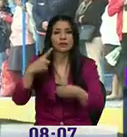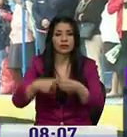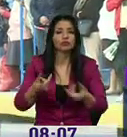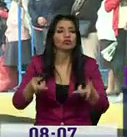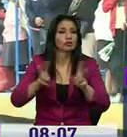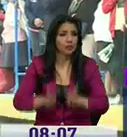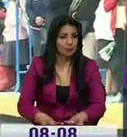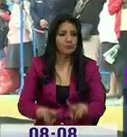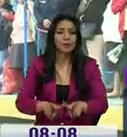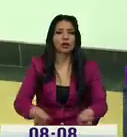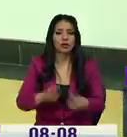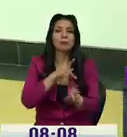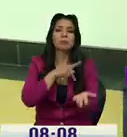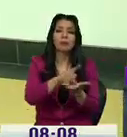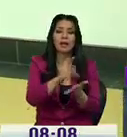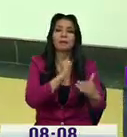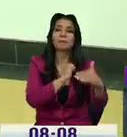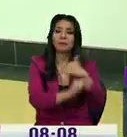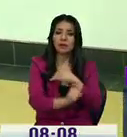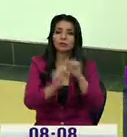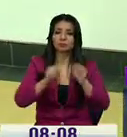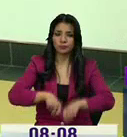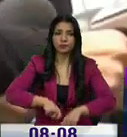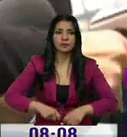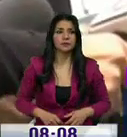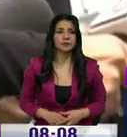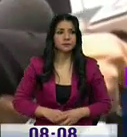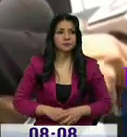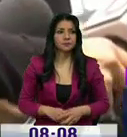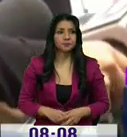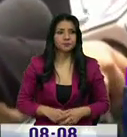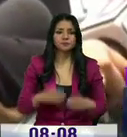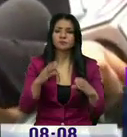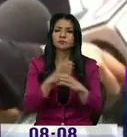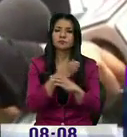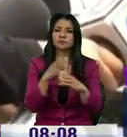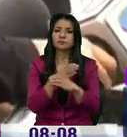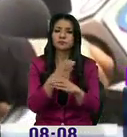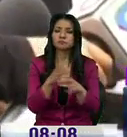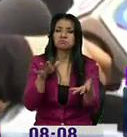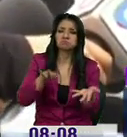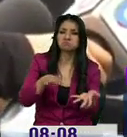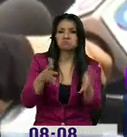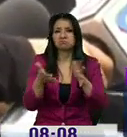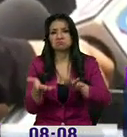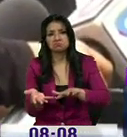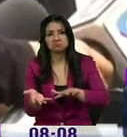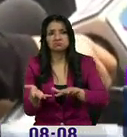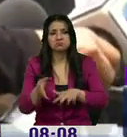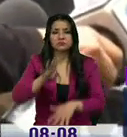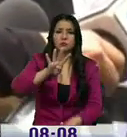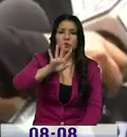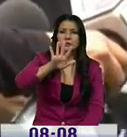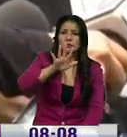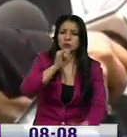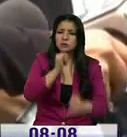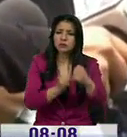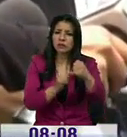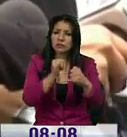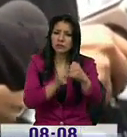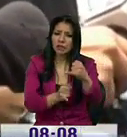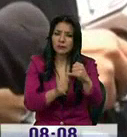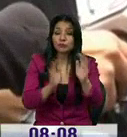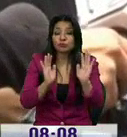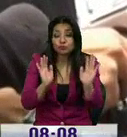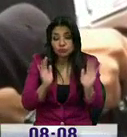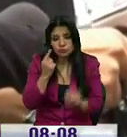el valor que el usuario deberá pagar para utilizar el metro. Un cálculo aproximadamente entre 45 centavos si